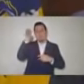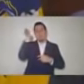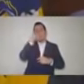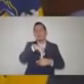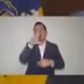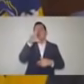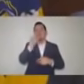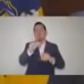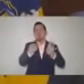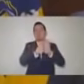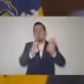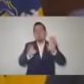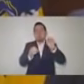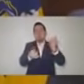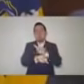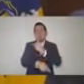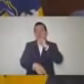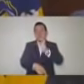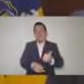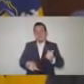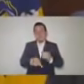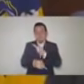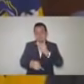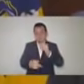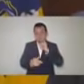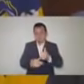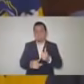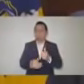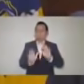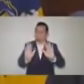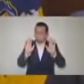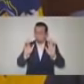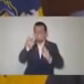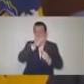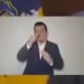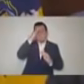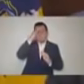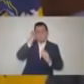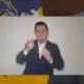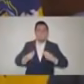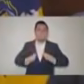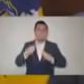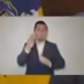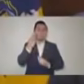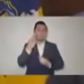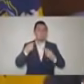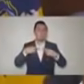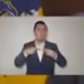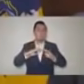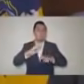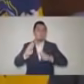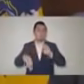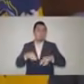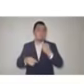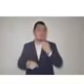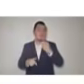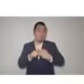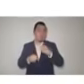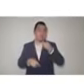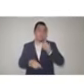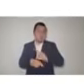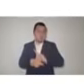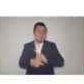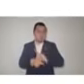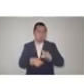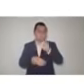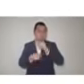contagios y que no pasa nada déjenme decirles que los últimos meses el virus cobró la vida de 25 personas al día el otro